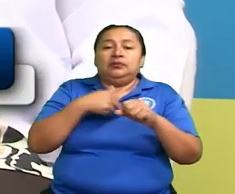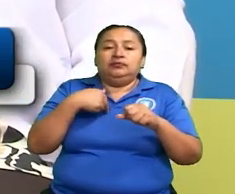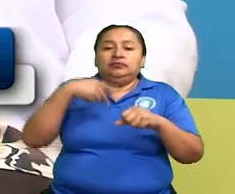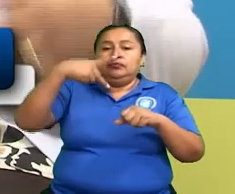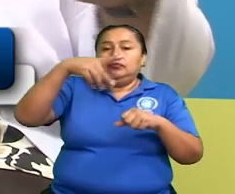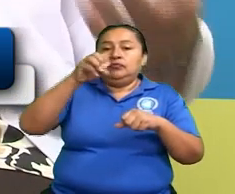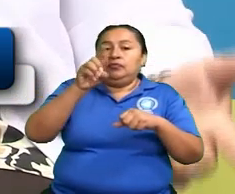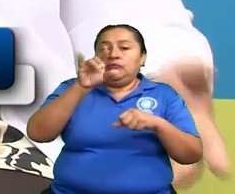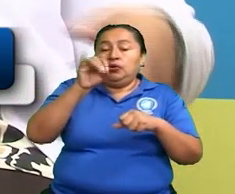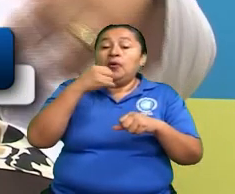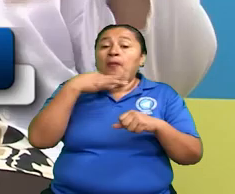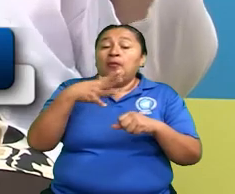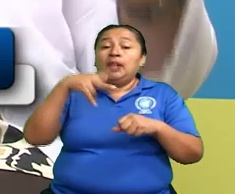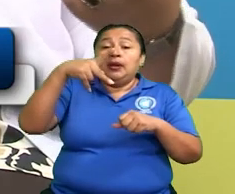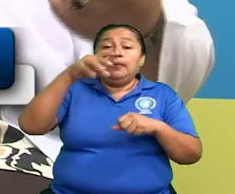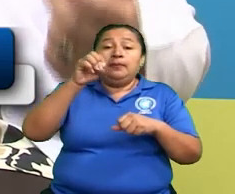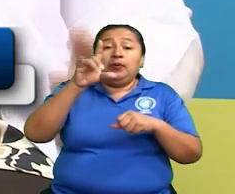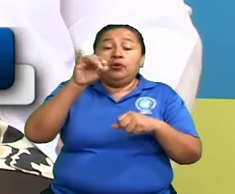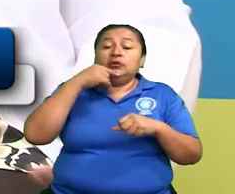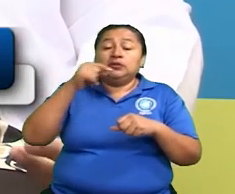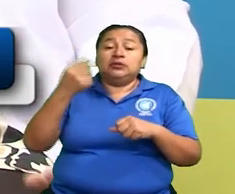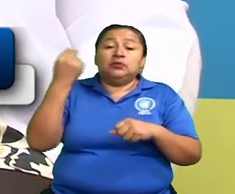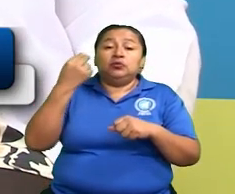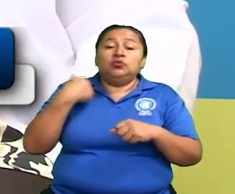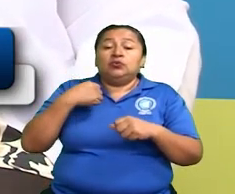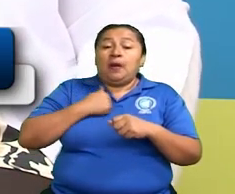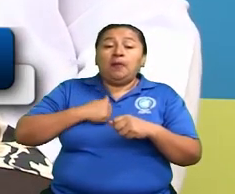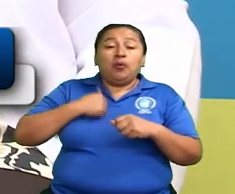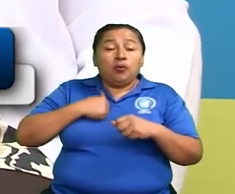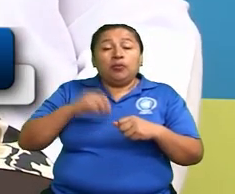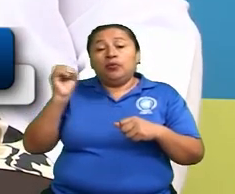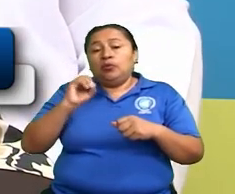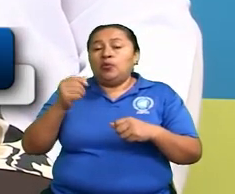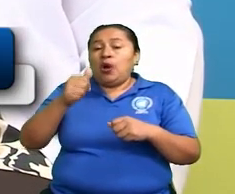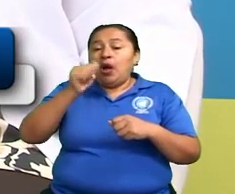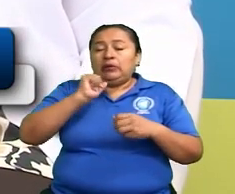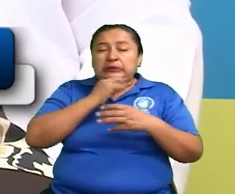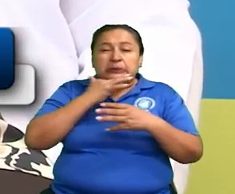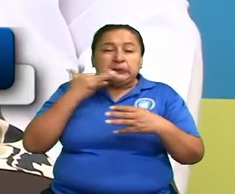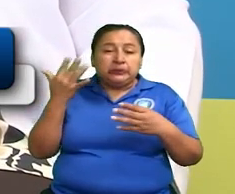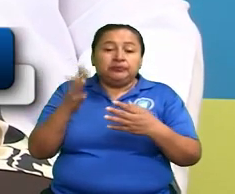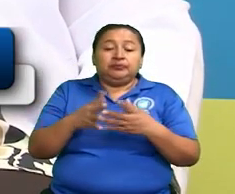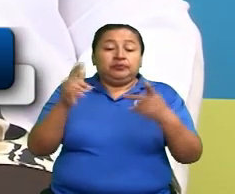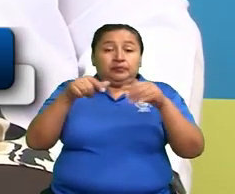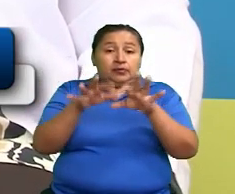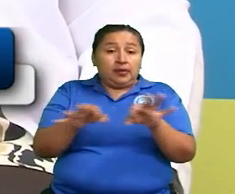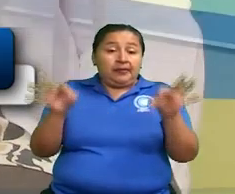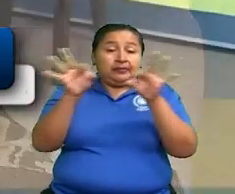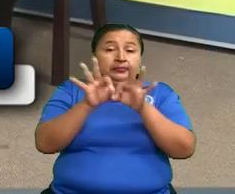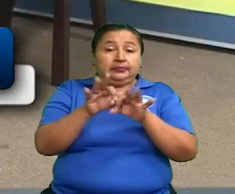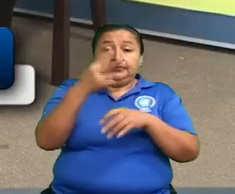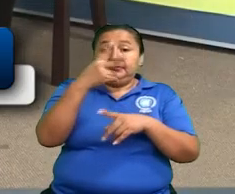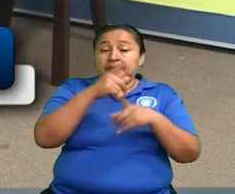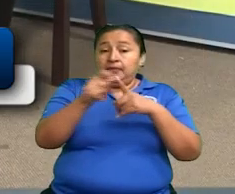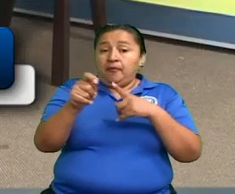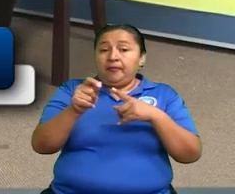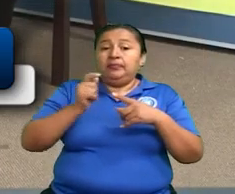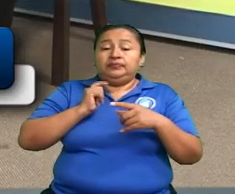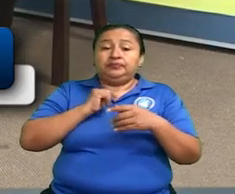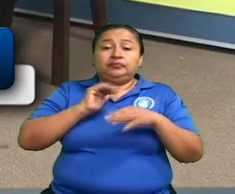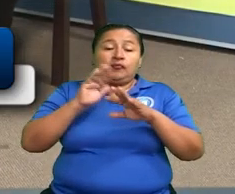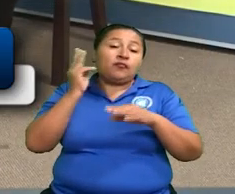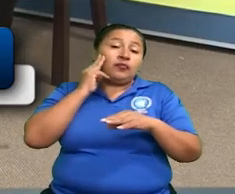polio, porque la polio se transmite por heces y aguas contaminadas. Ya. Esto es importante porque me imagino que a los 2 meses todavía la madre